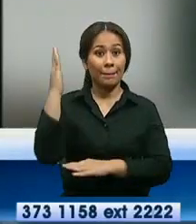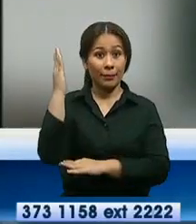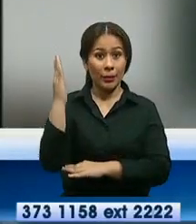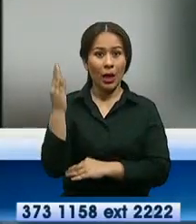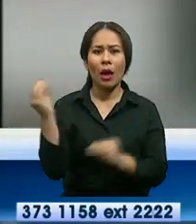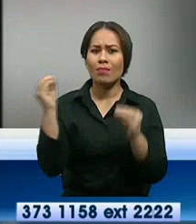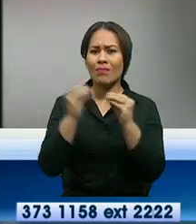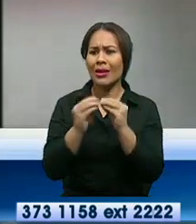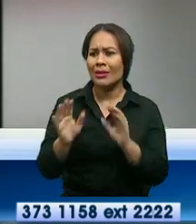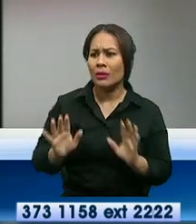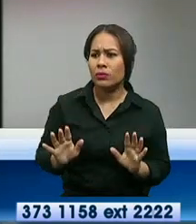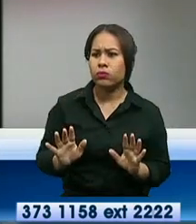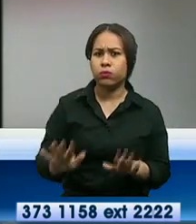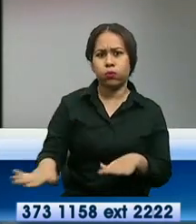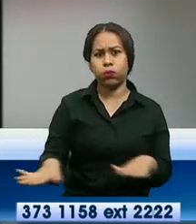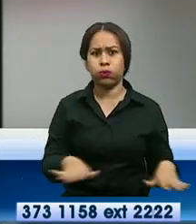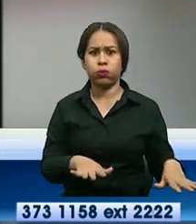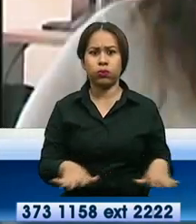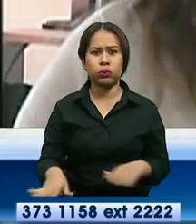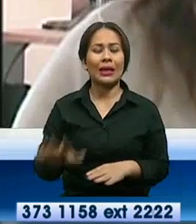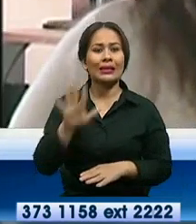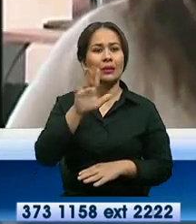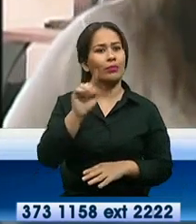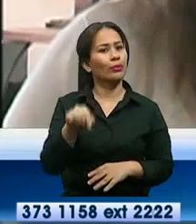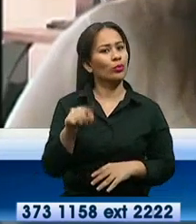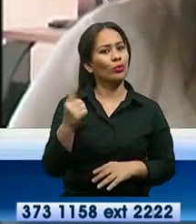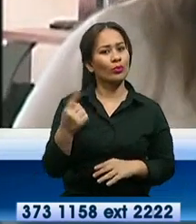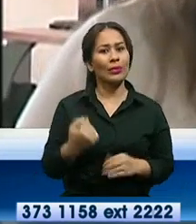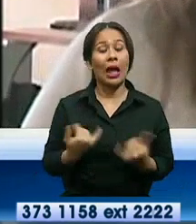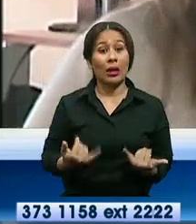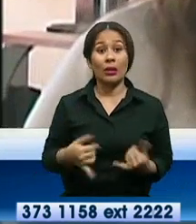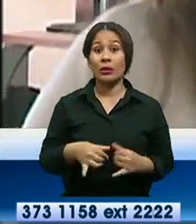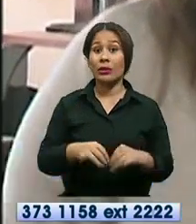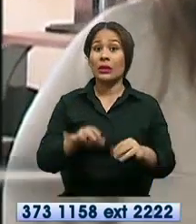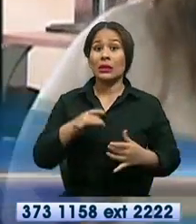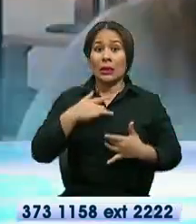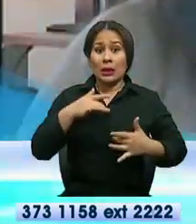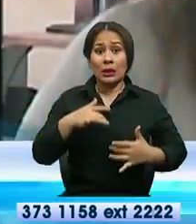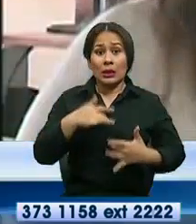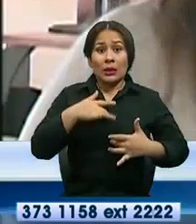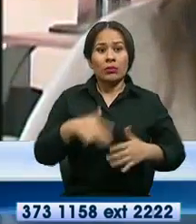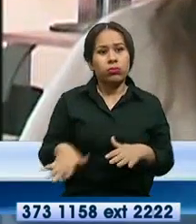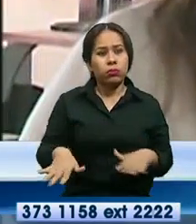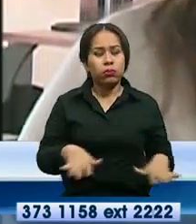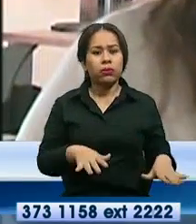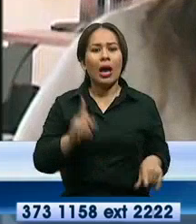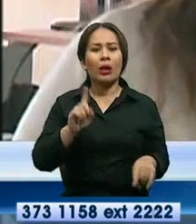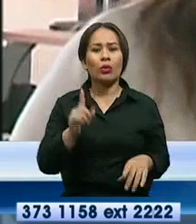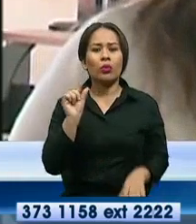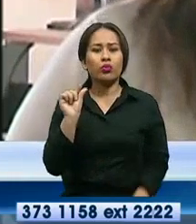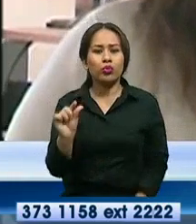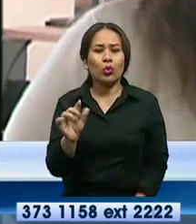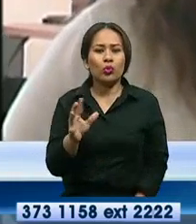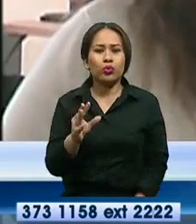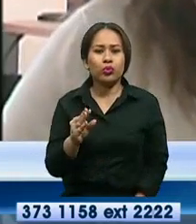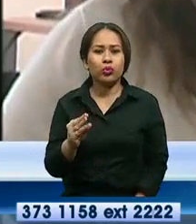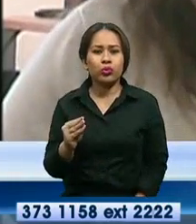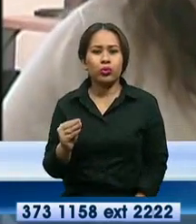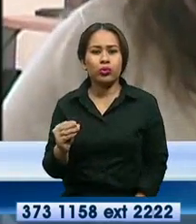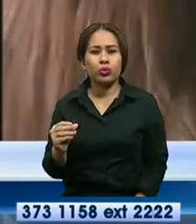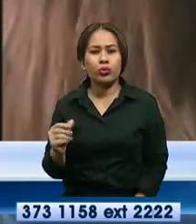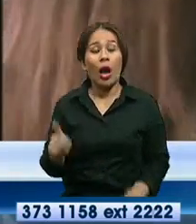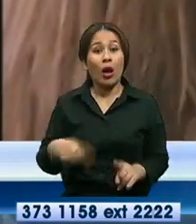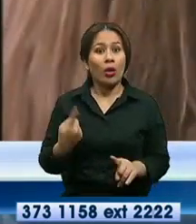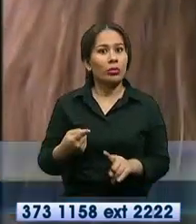intensidad alcanzó los 5.1 grados. Y se van a seguir algunas sintiendo, la mayoría no se sienten, son bien pequeñas, pero hay algunas que sí se